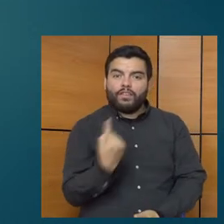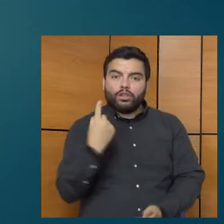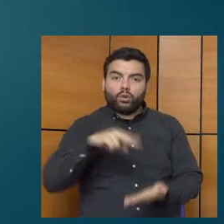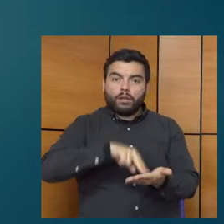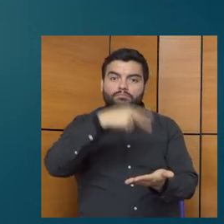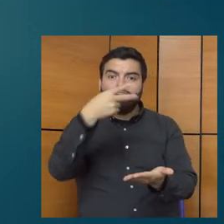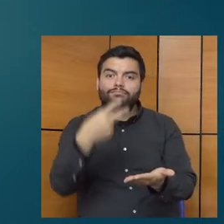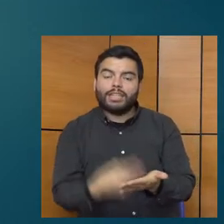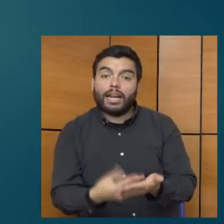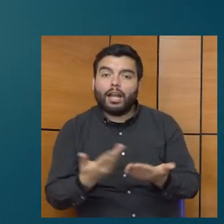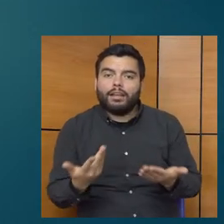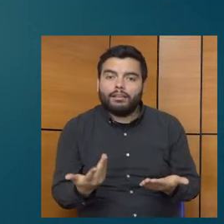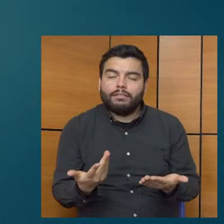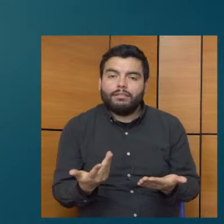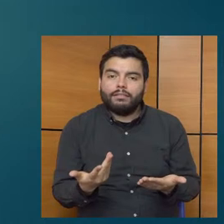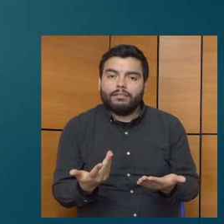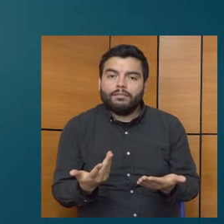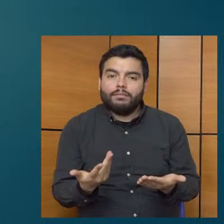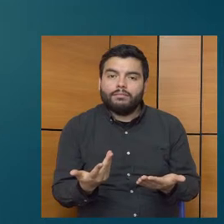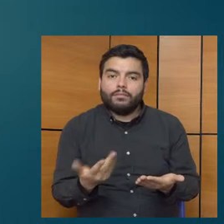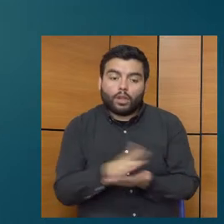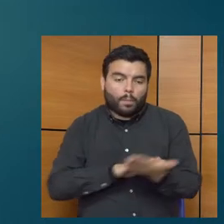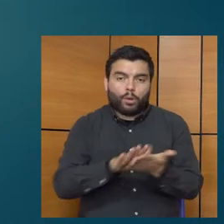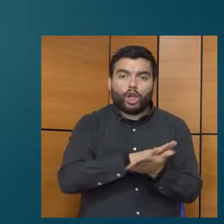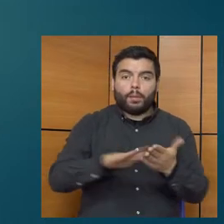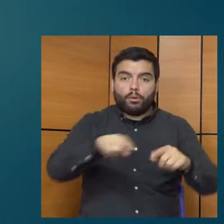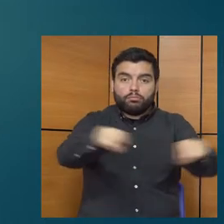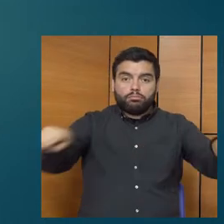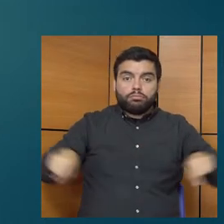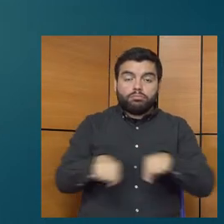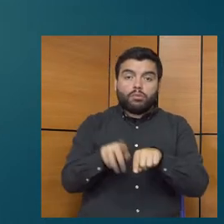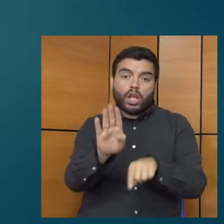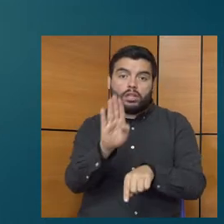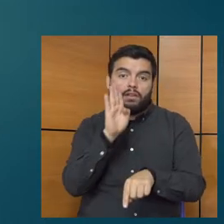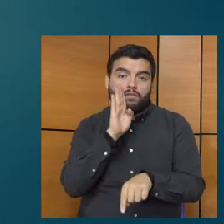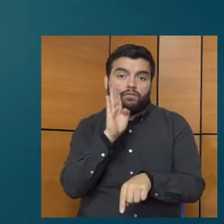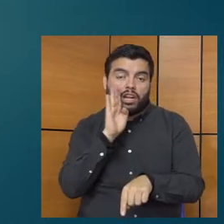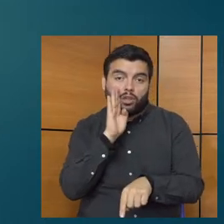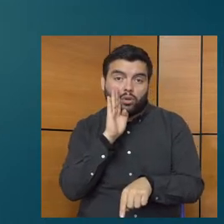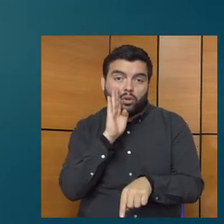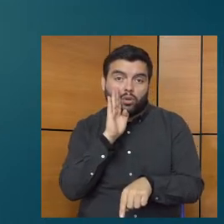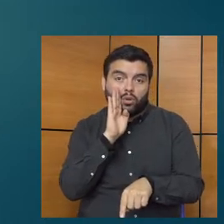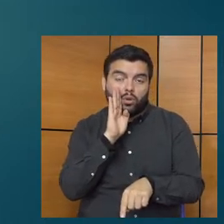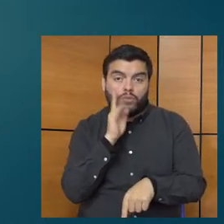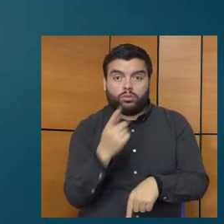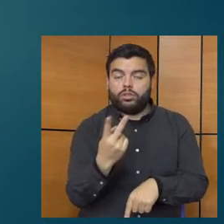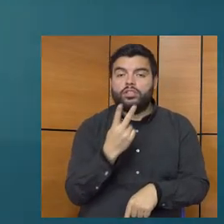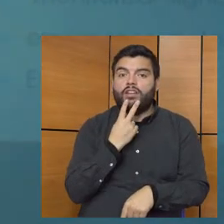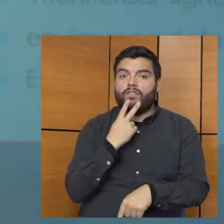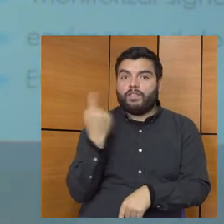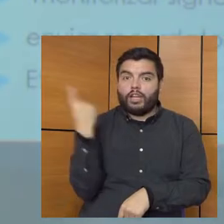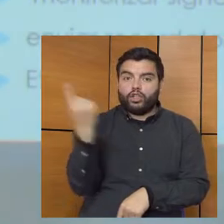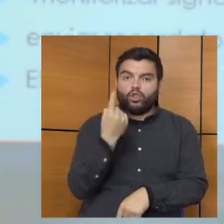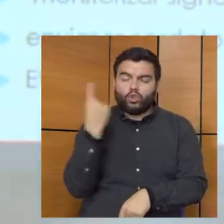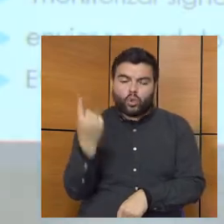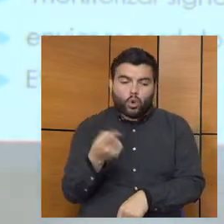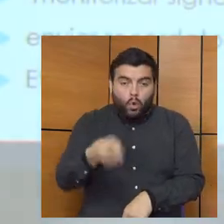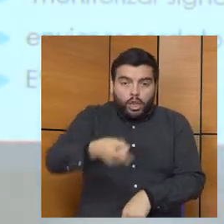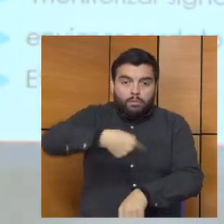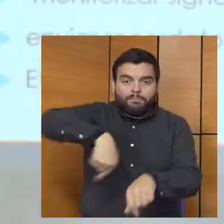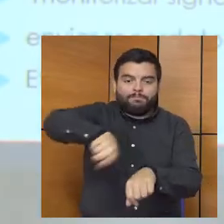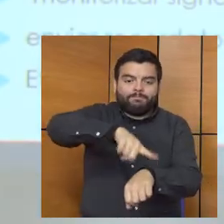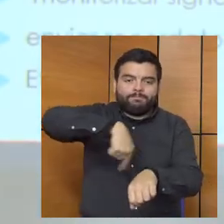caída en un cuarto de baño, por ejemplo, que es muy habitual, si no vive nadie con él, esa persona puede estar horas y